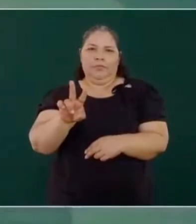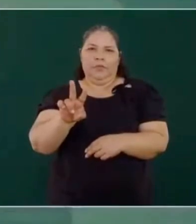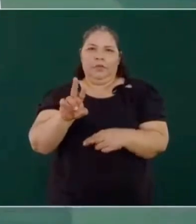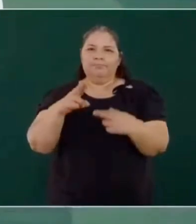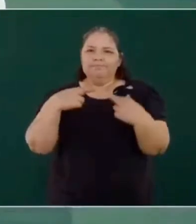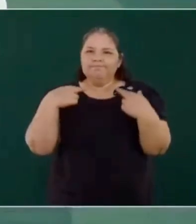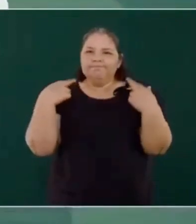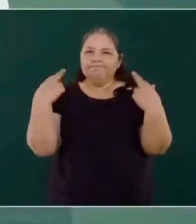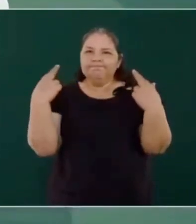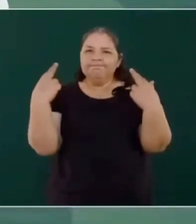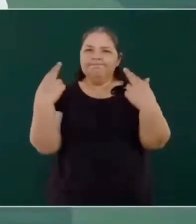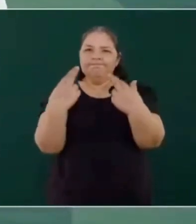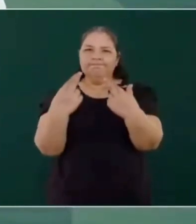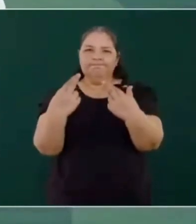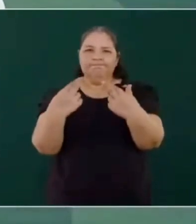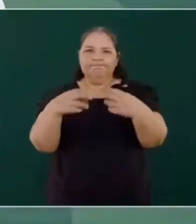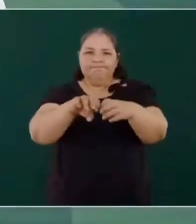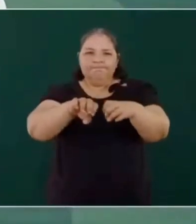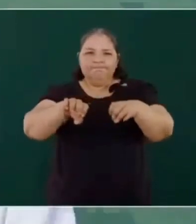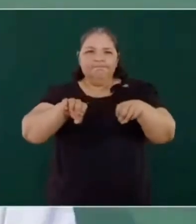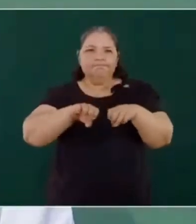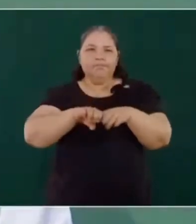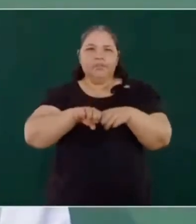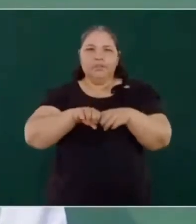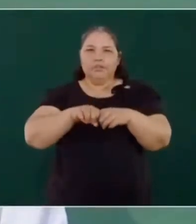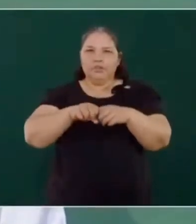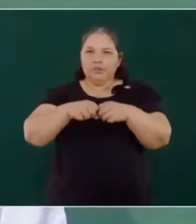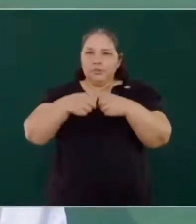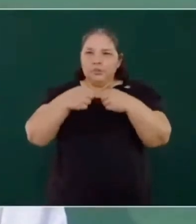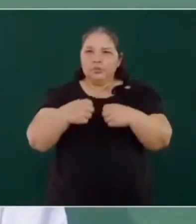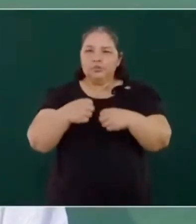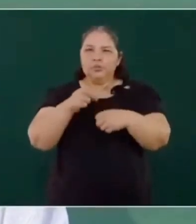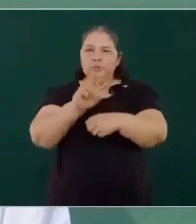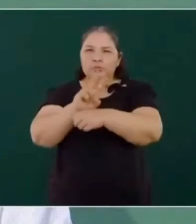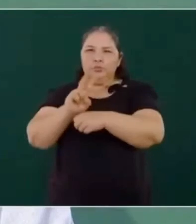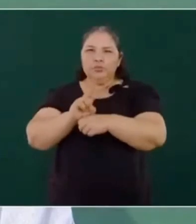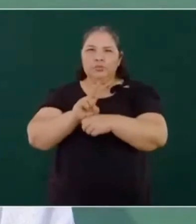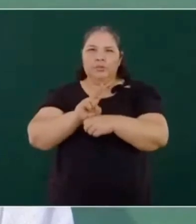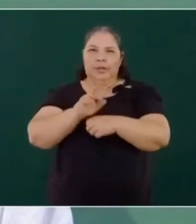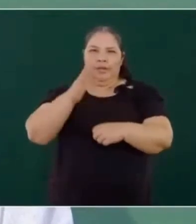una reunión de gabinete de seguridad encabezada por el presidente